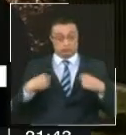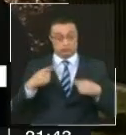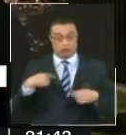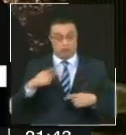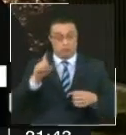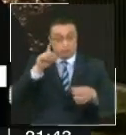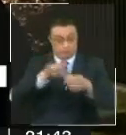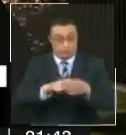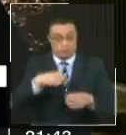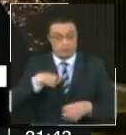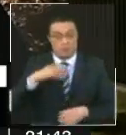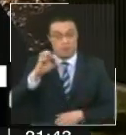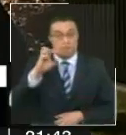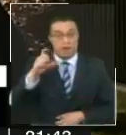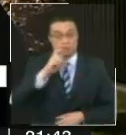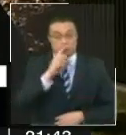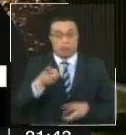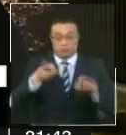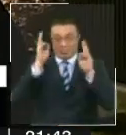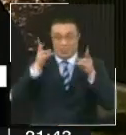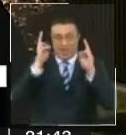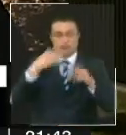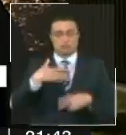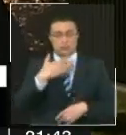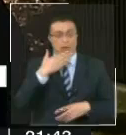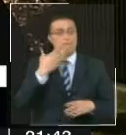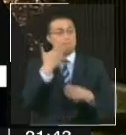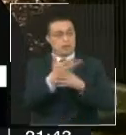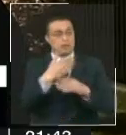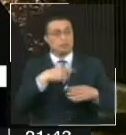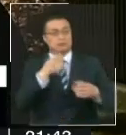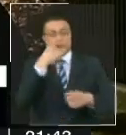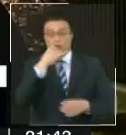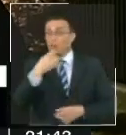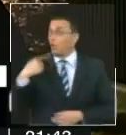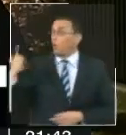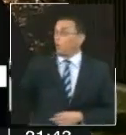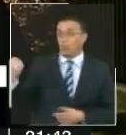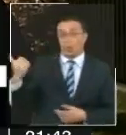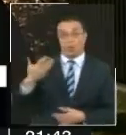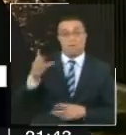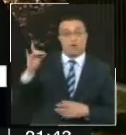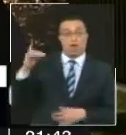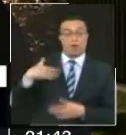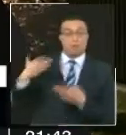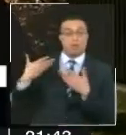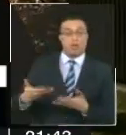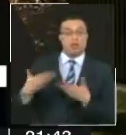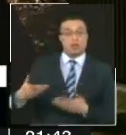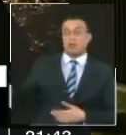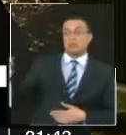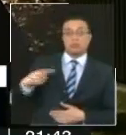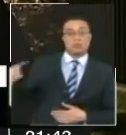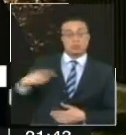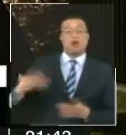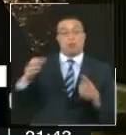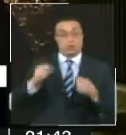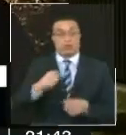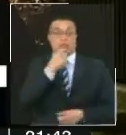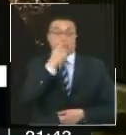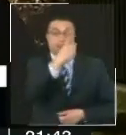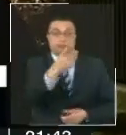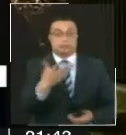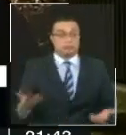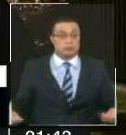somos parte de este pacto de hacer valer nuestros derechos cuando efectivamente un estado vecino está haciendo amago de los derechos de utilización de aguas que tenemos